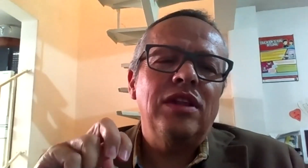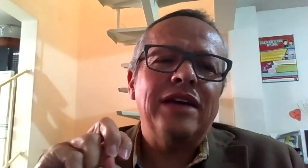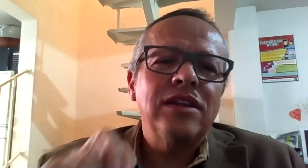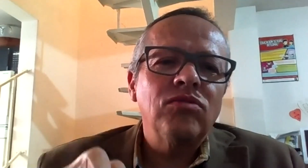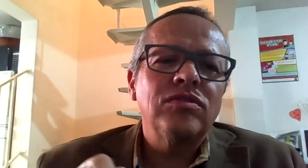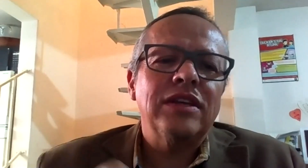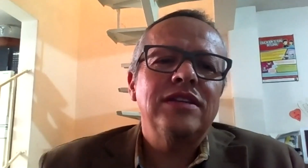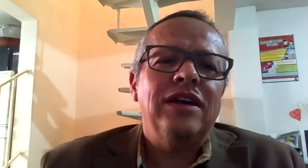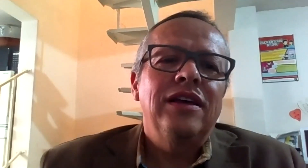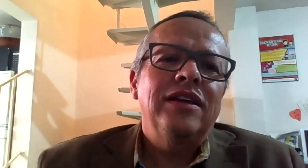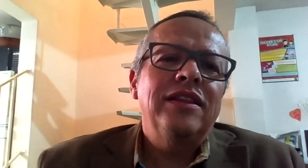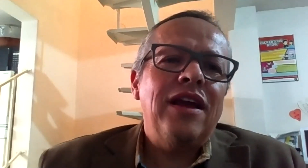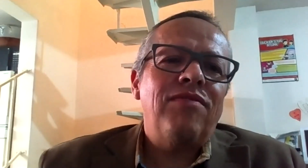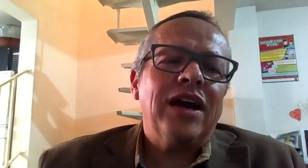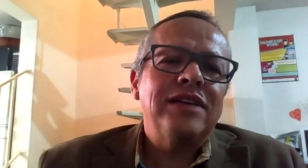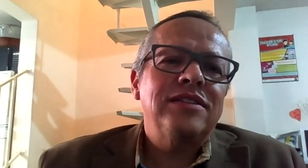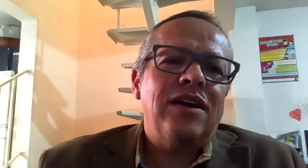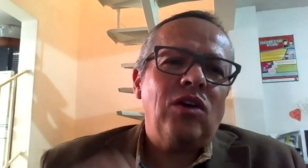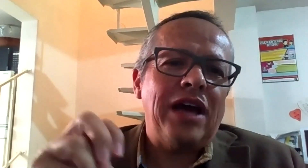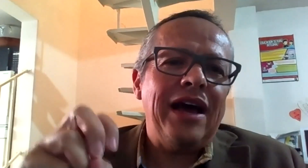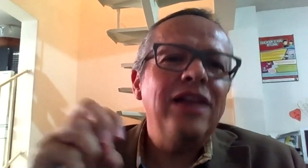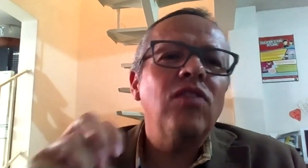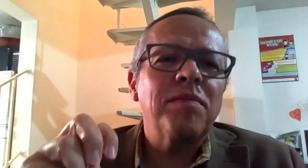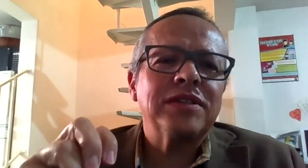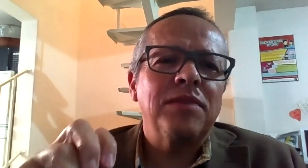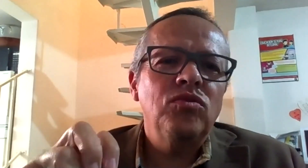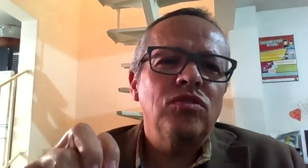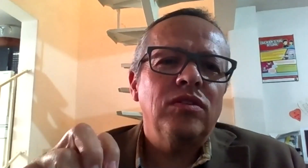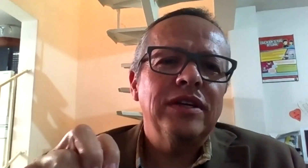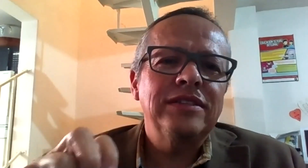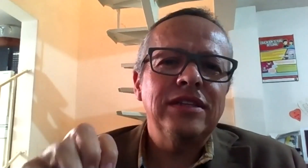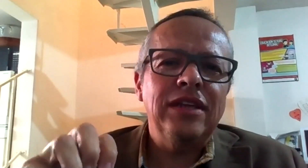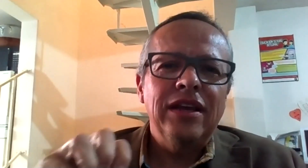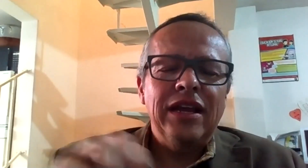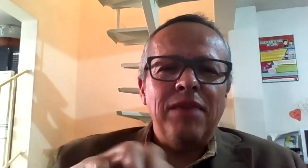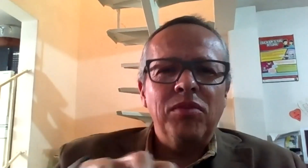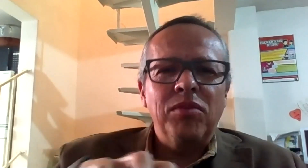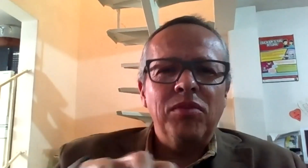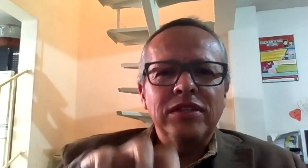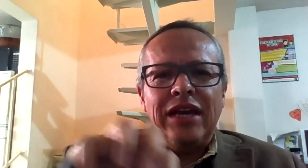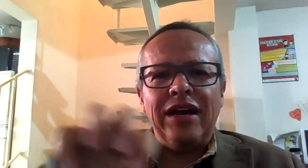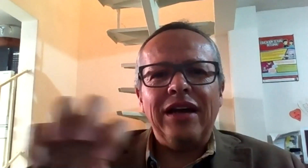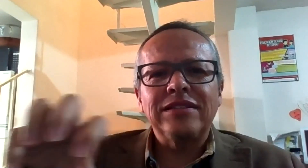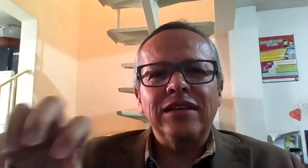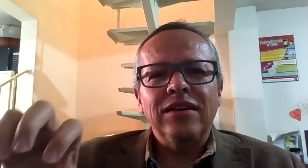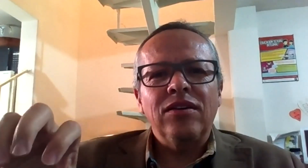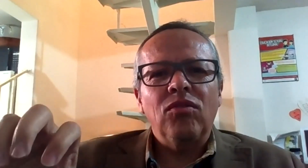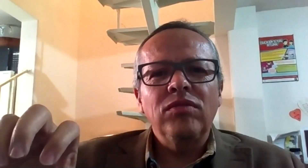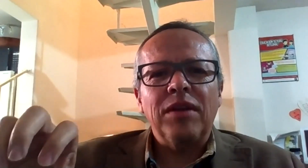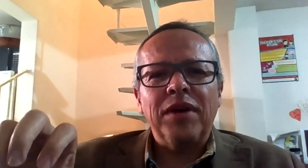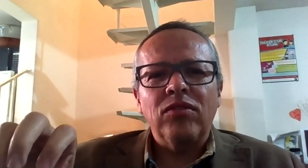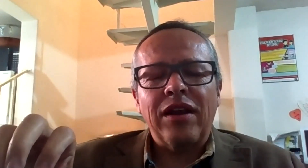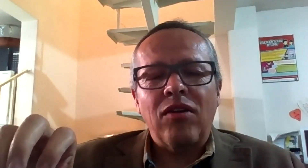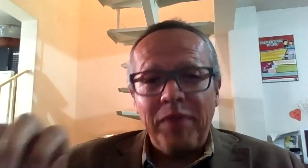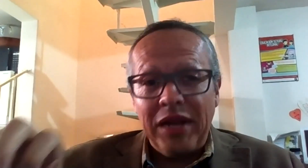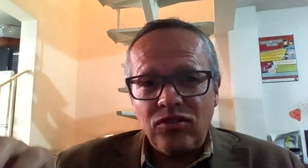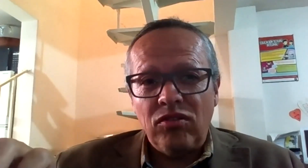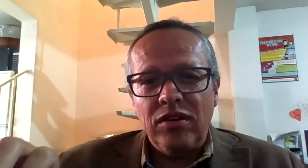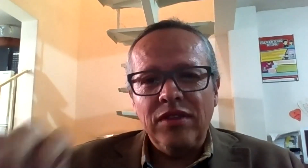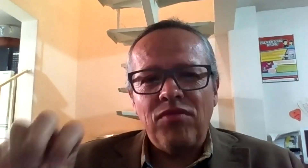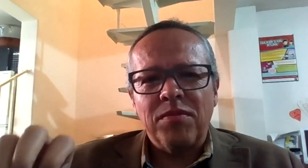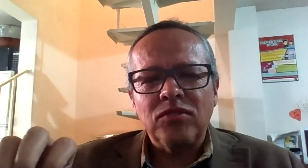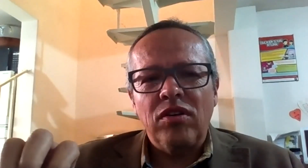que había firmado el IPH. Pero, digamos, pues si fuera por eso, si fue verdad por eso, pues es